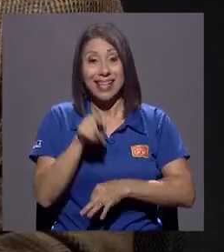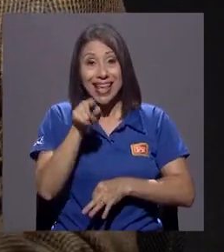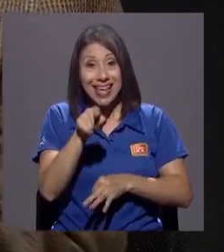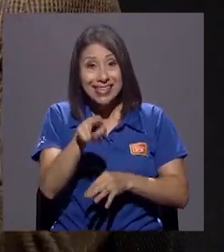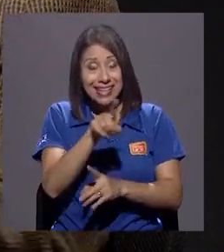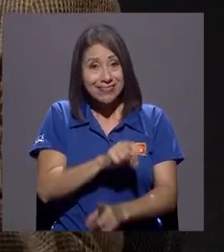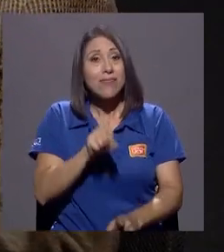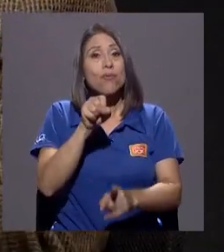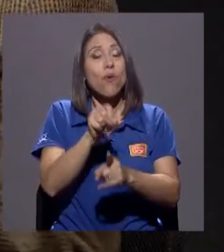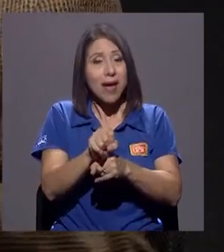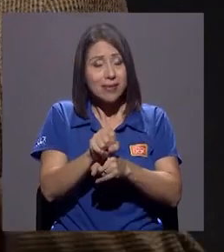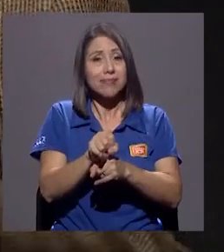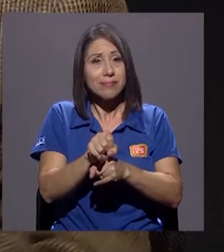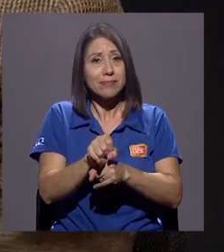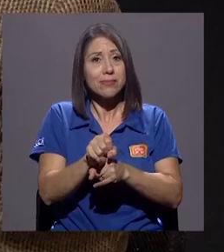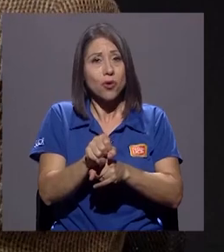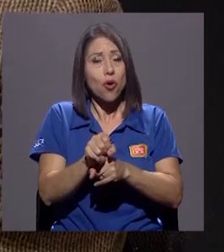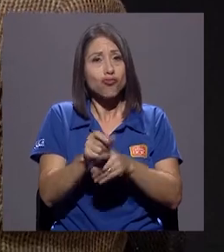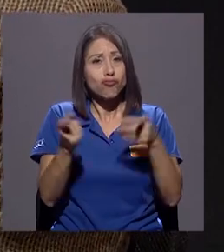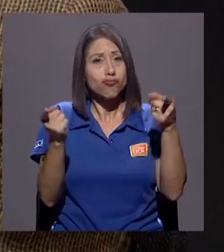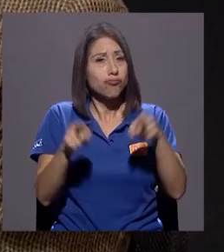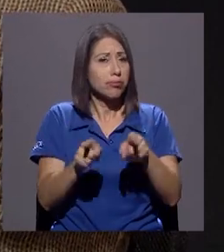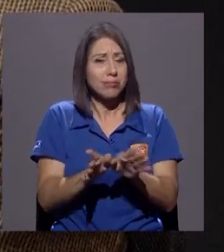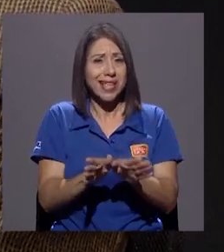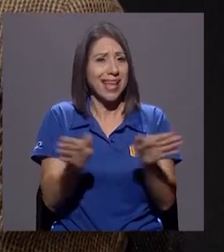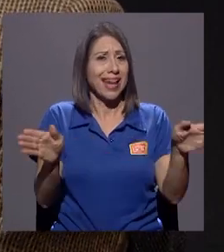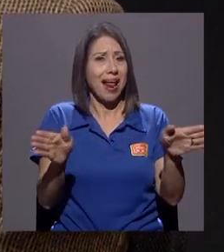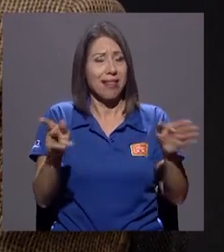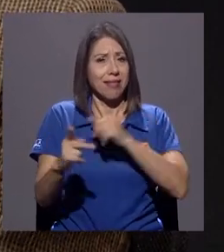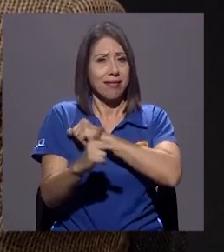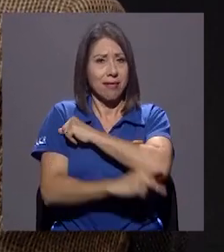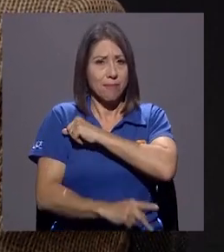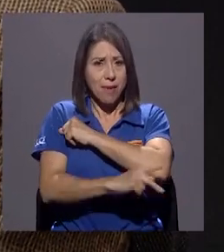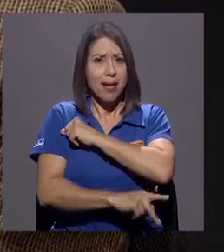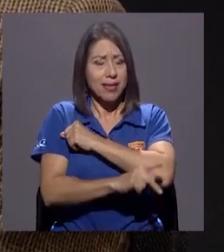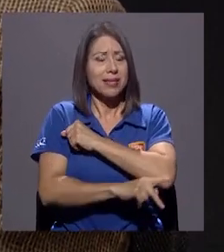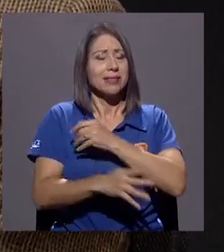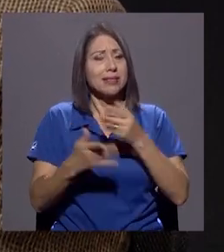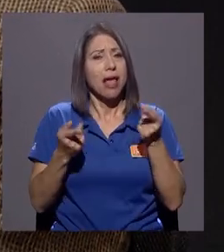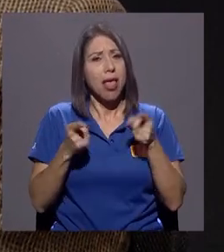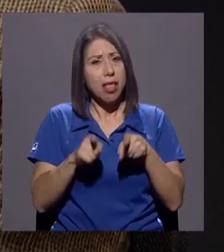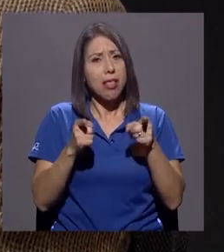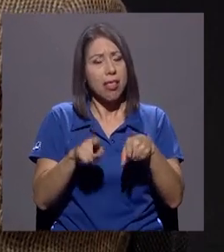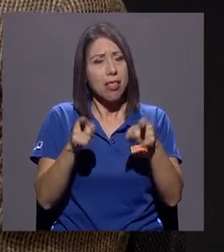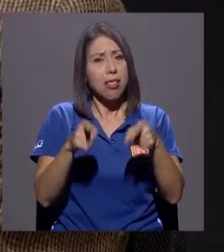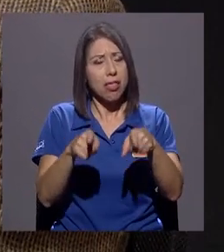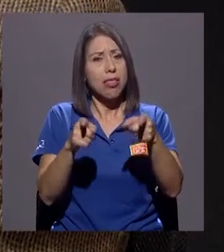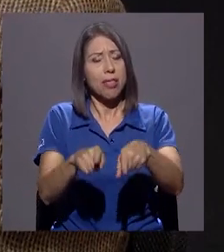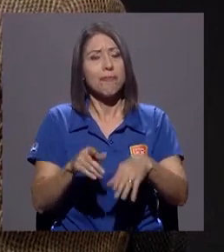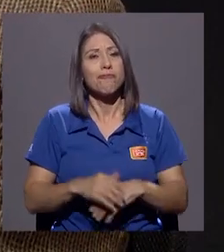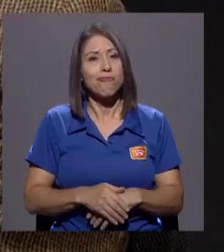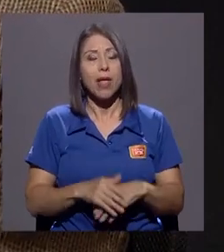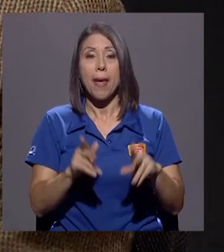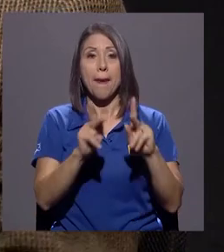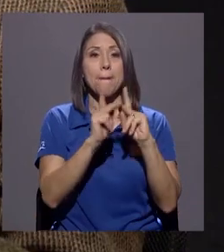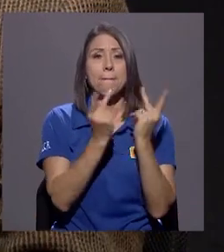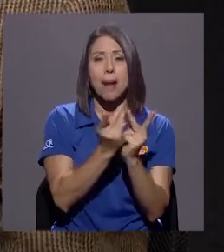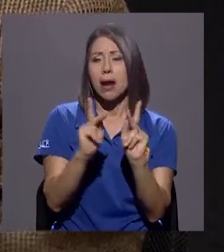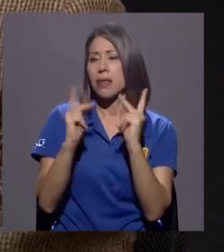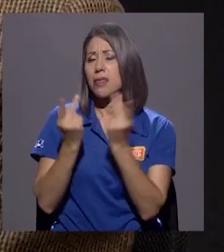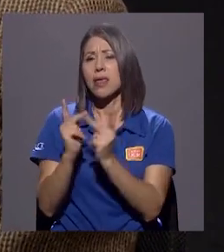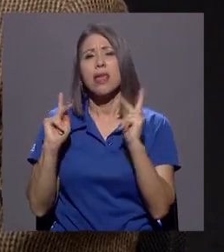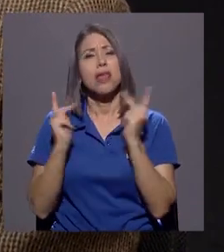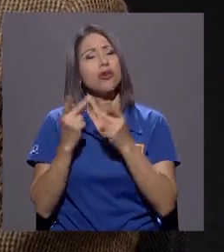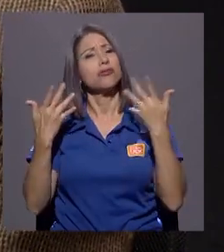parte de esa de esa situación general del país que venía que venía ya presentándose los partidos